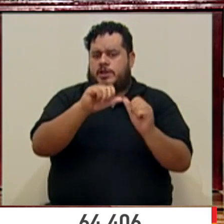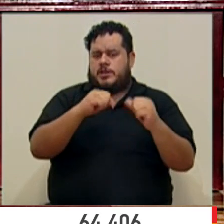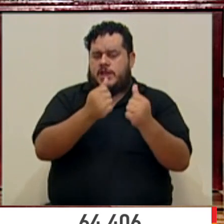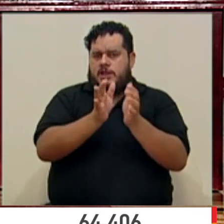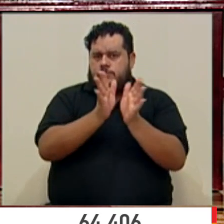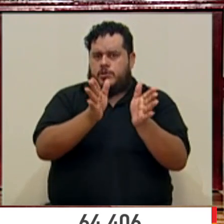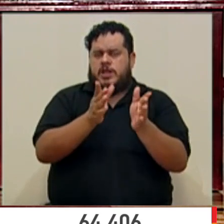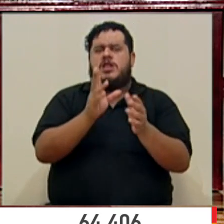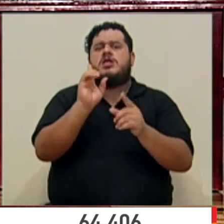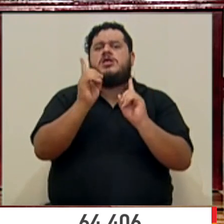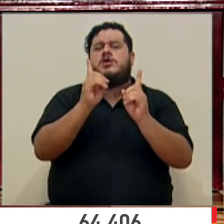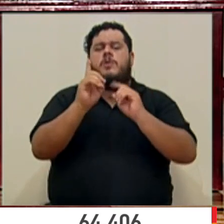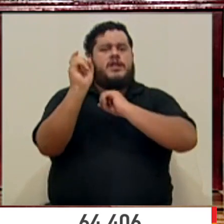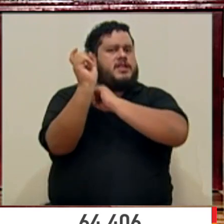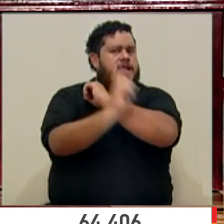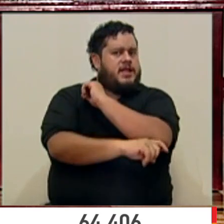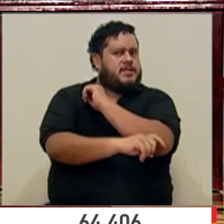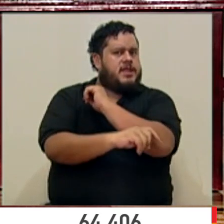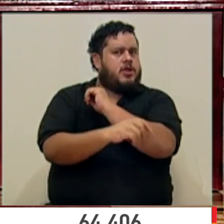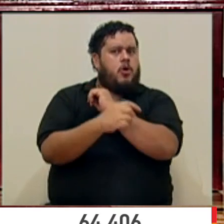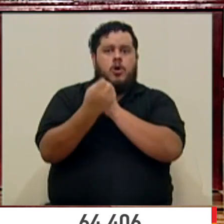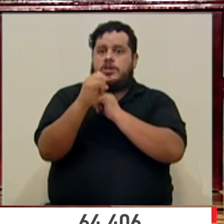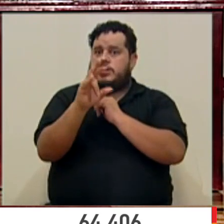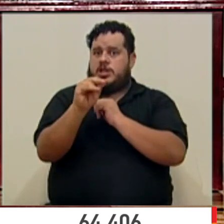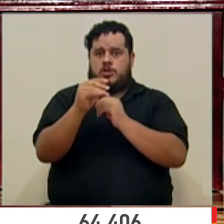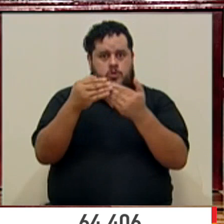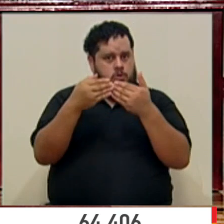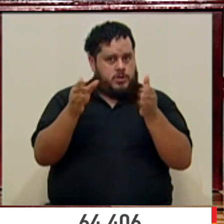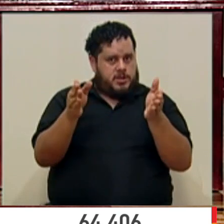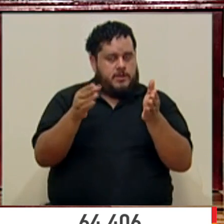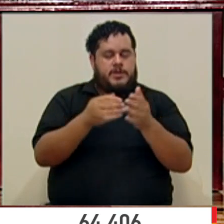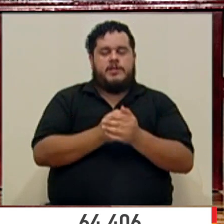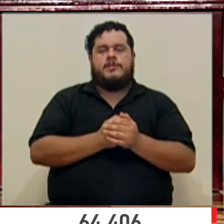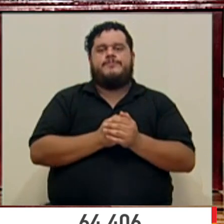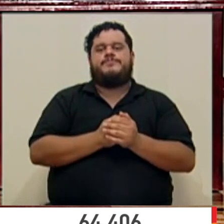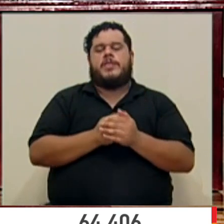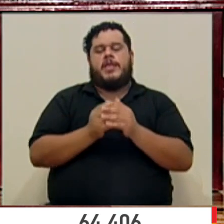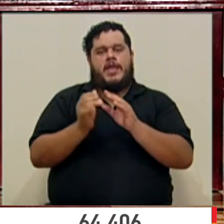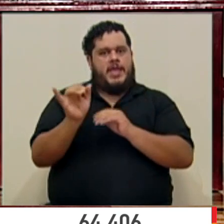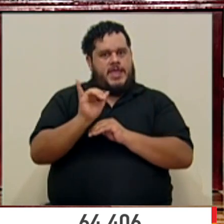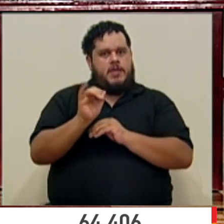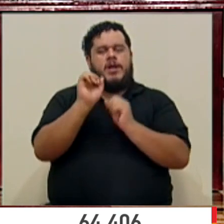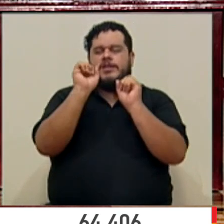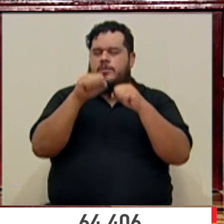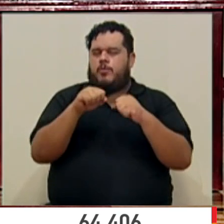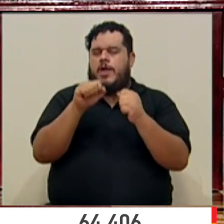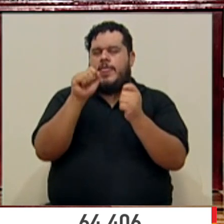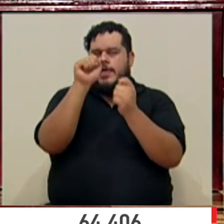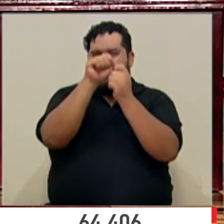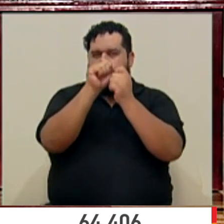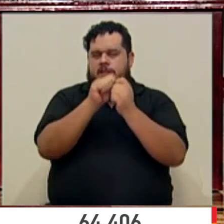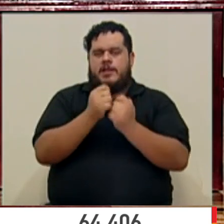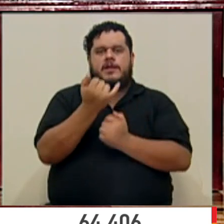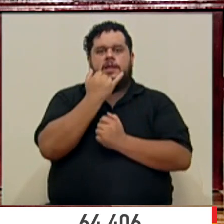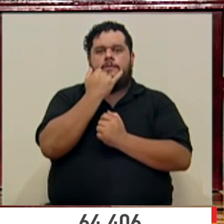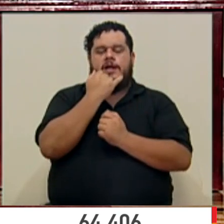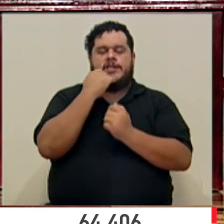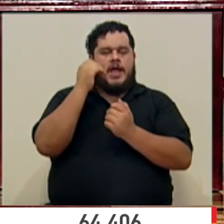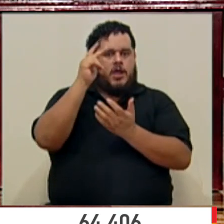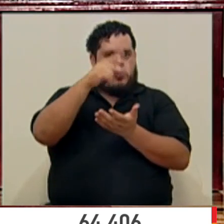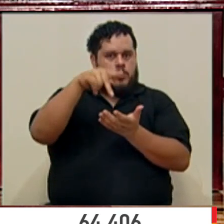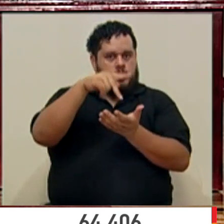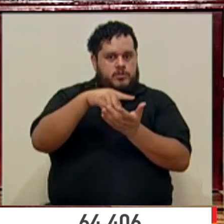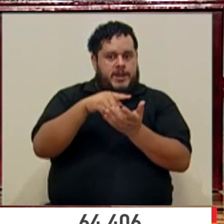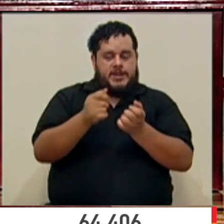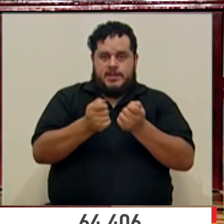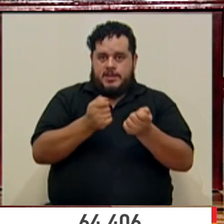por utilizarlos si no están autorizados a abrirse? También si pueden detallar sobre qué sucede con los parques que